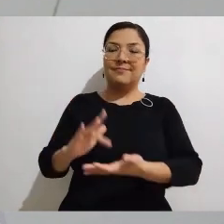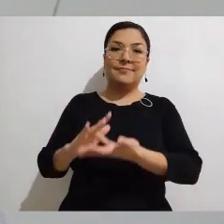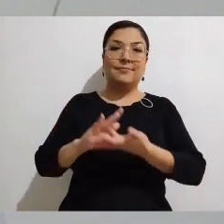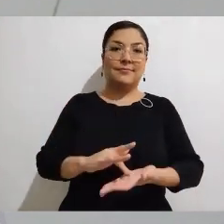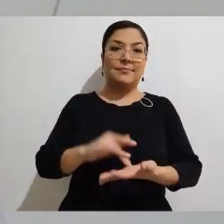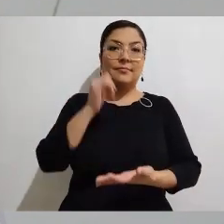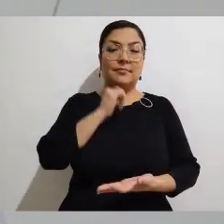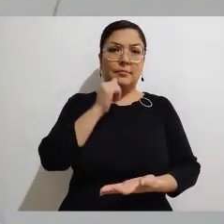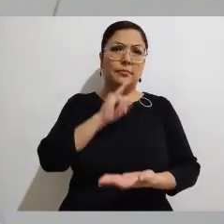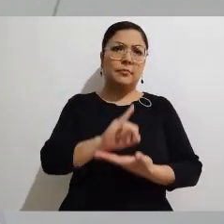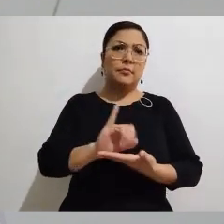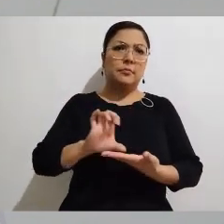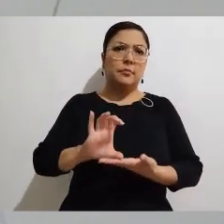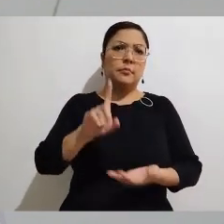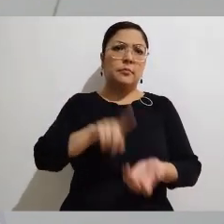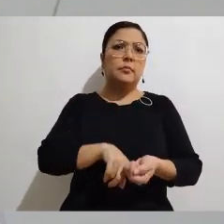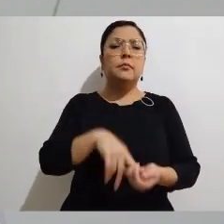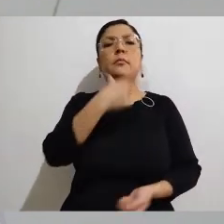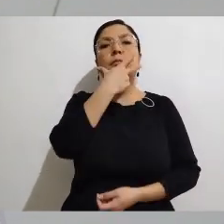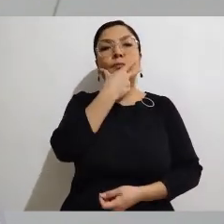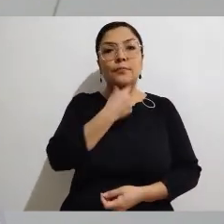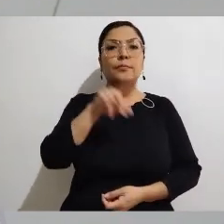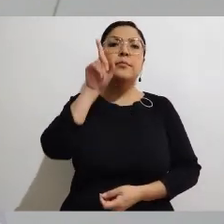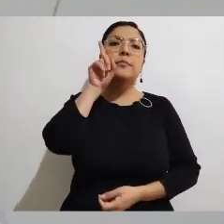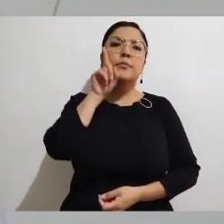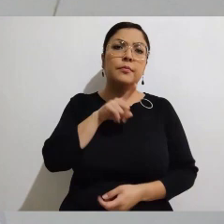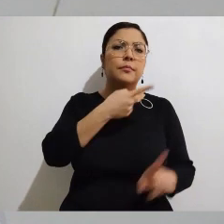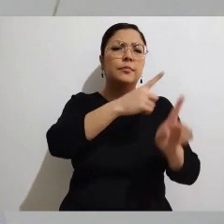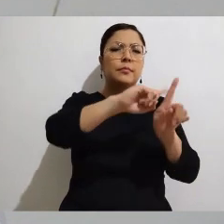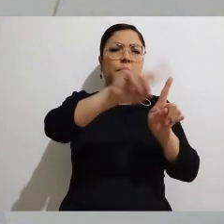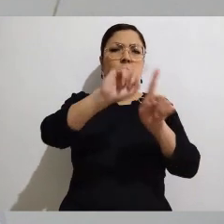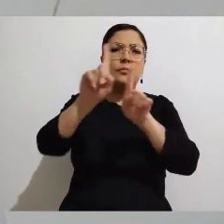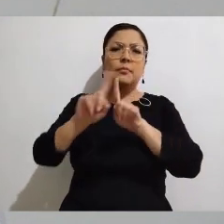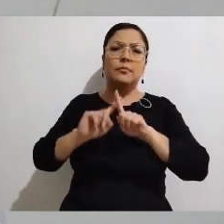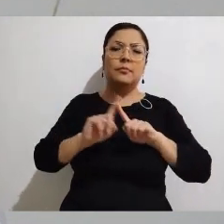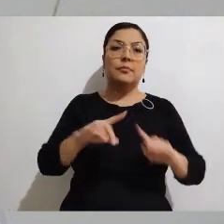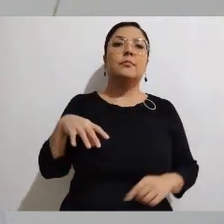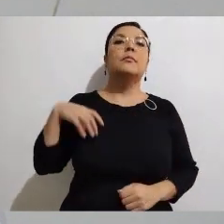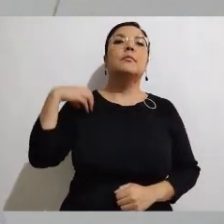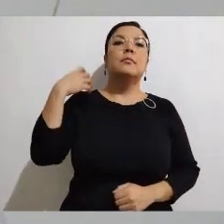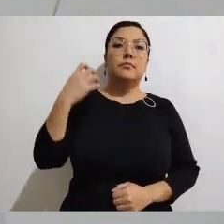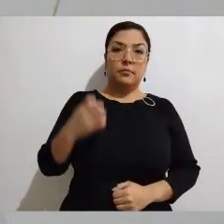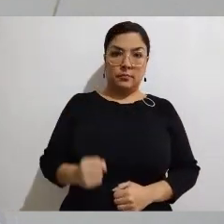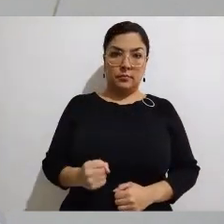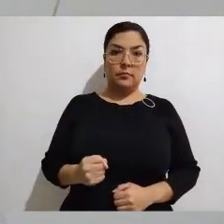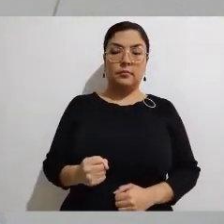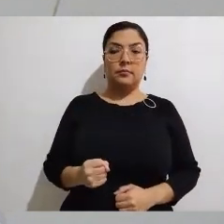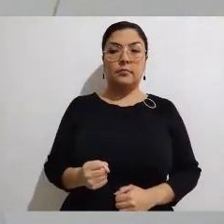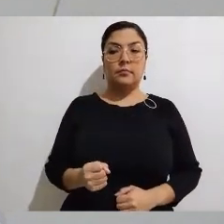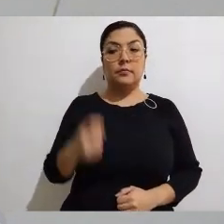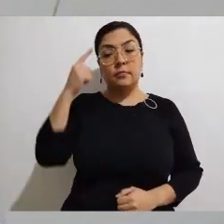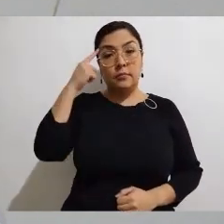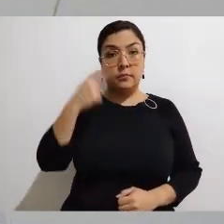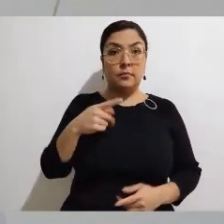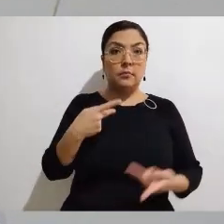tiene un rostro humano, tenemos hombres y mujeres que están trabajando arduamente ya en estos procesos electorales.